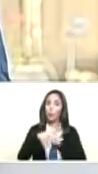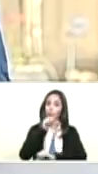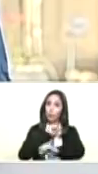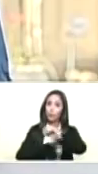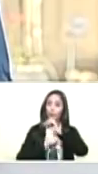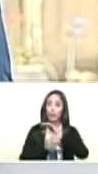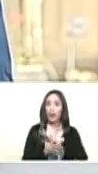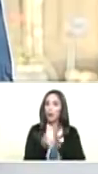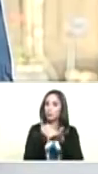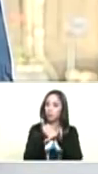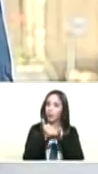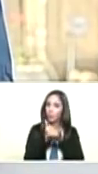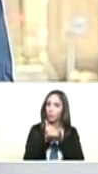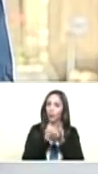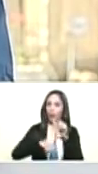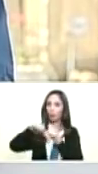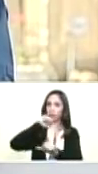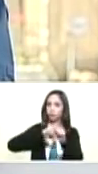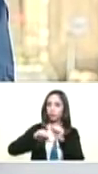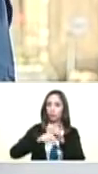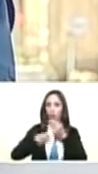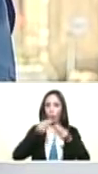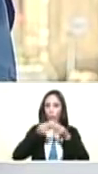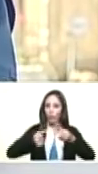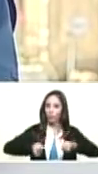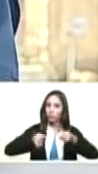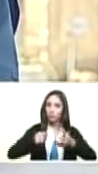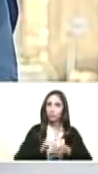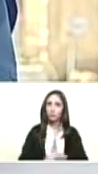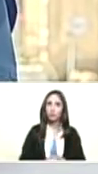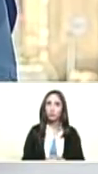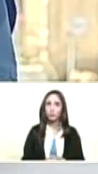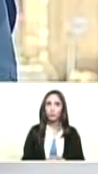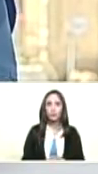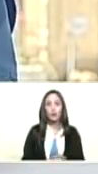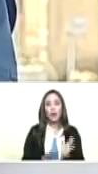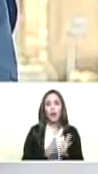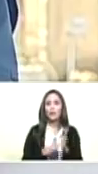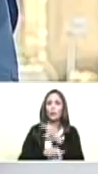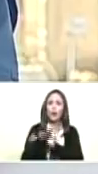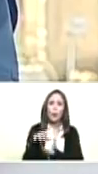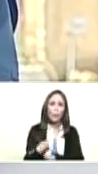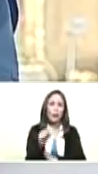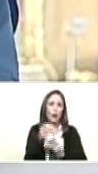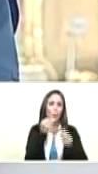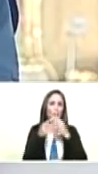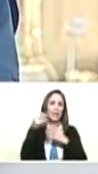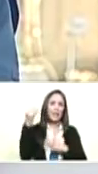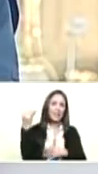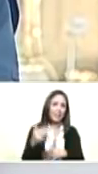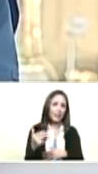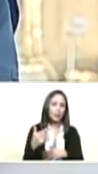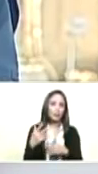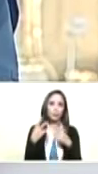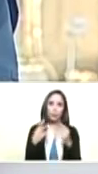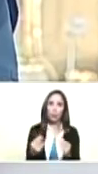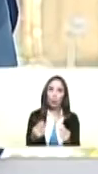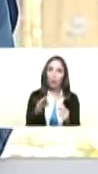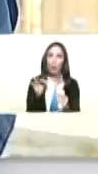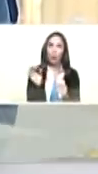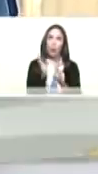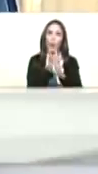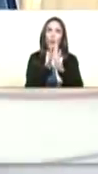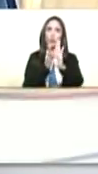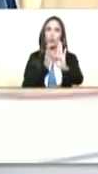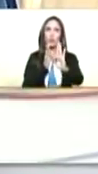son los CLAP. Si algo se ha demostrado es que el camino no es el mercado capitalista, donde te hacen hacer colas, te roban,